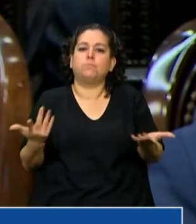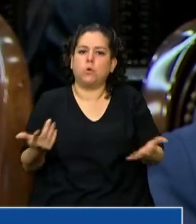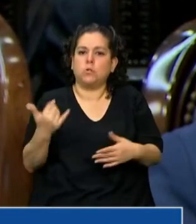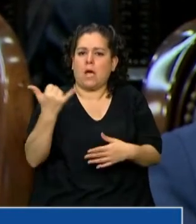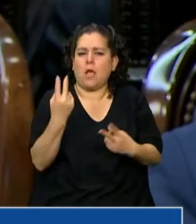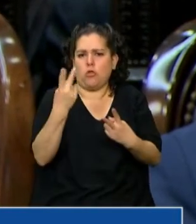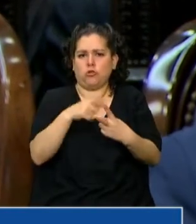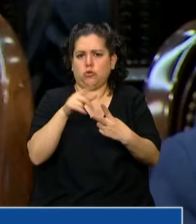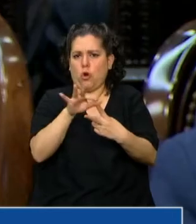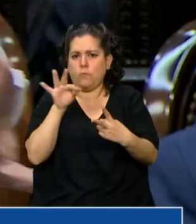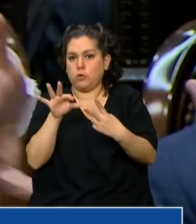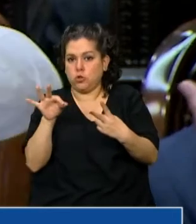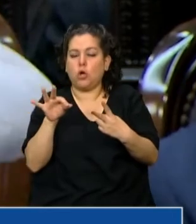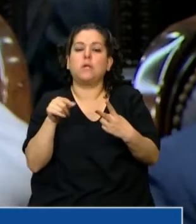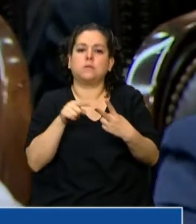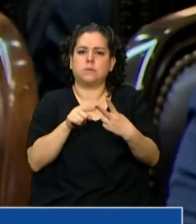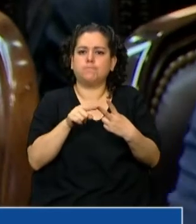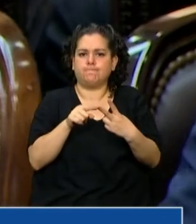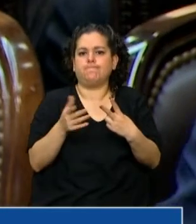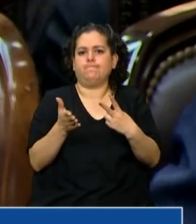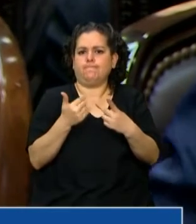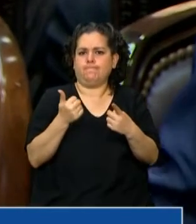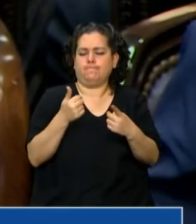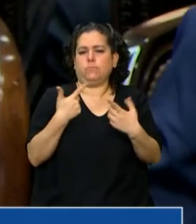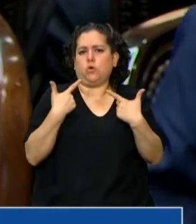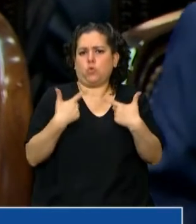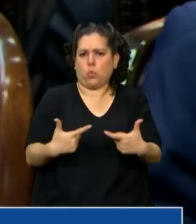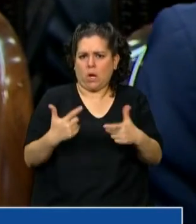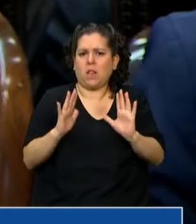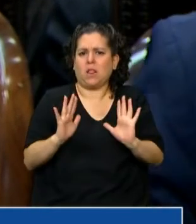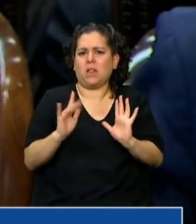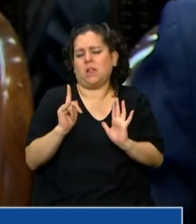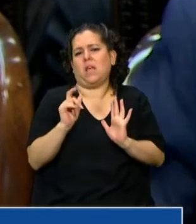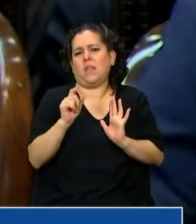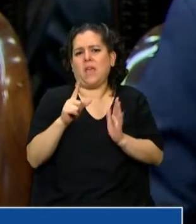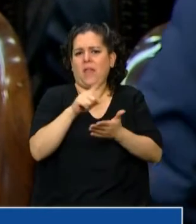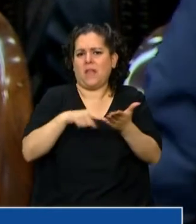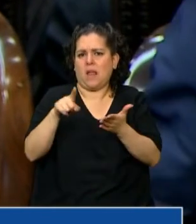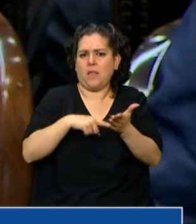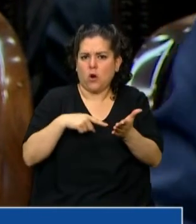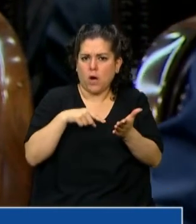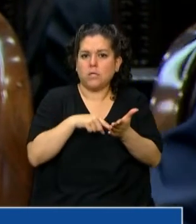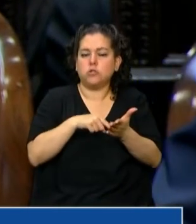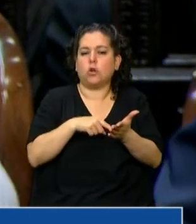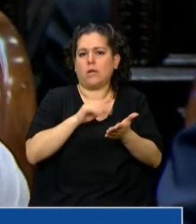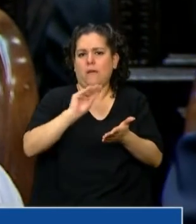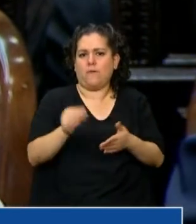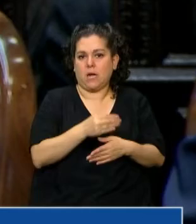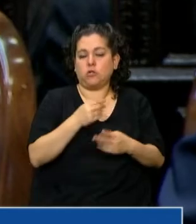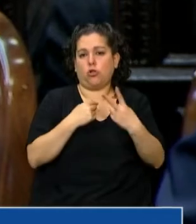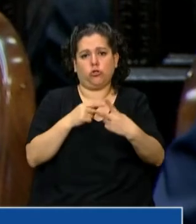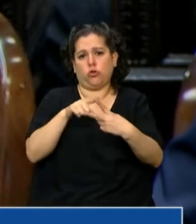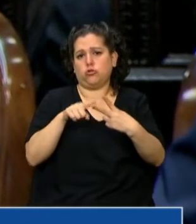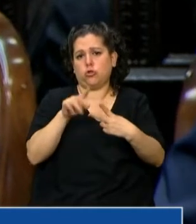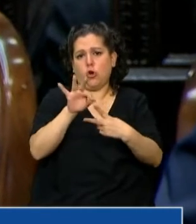tenemos dos opciones, descontando efectivamente, por suerte, la idea de la derogación que fracasó. Dos